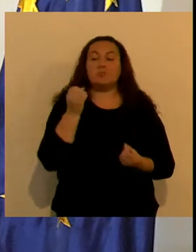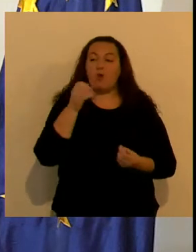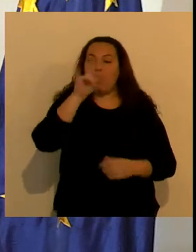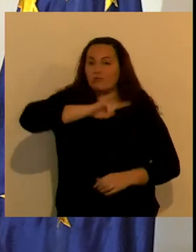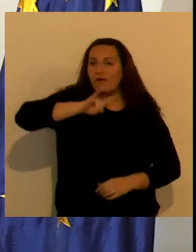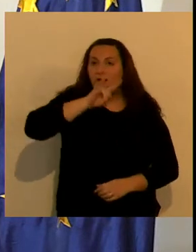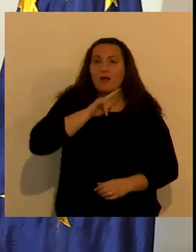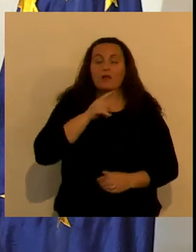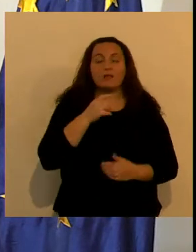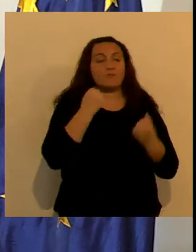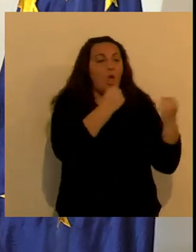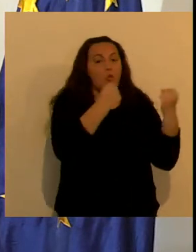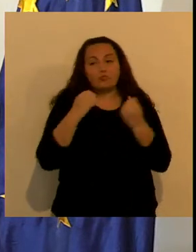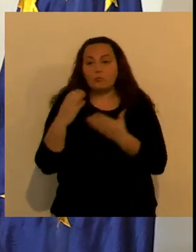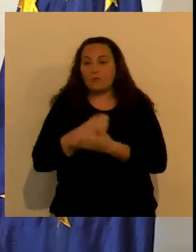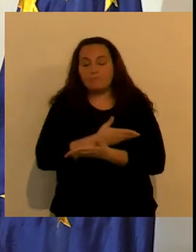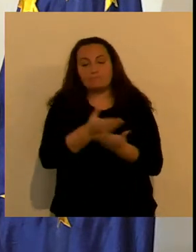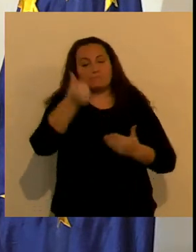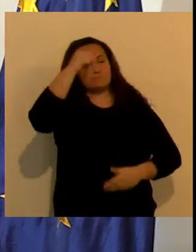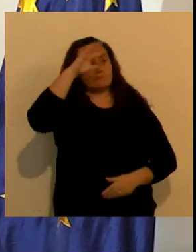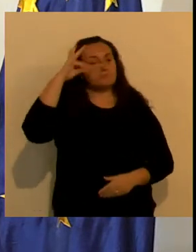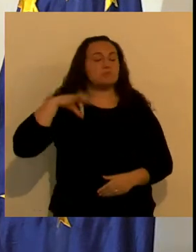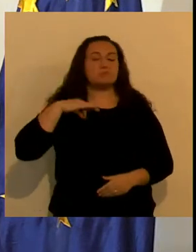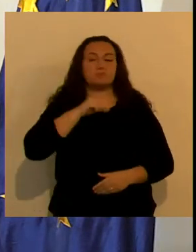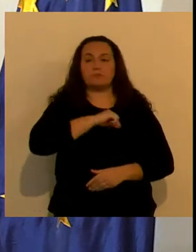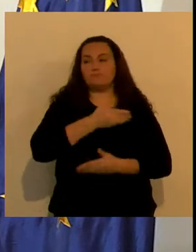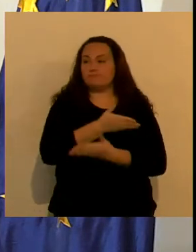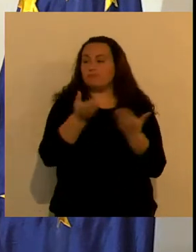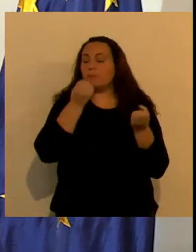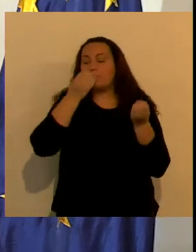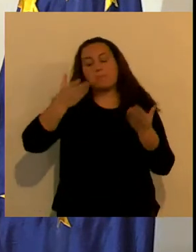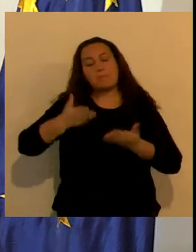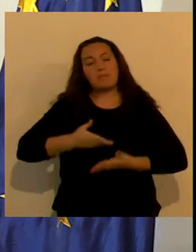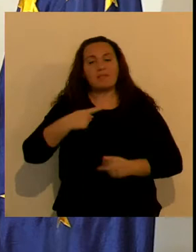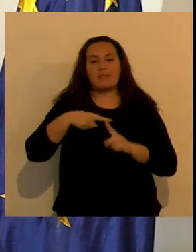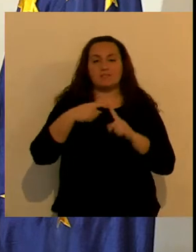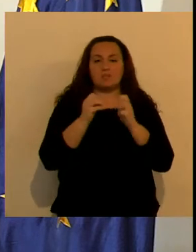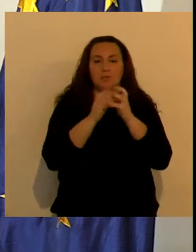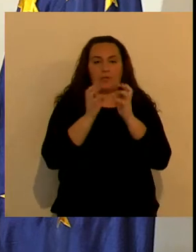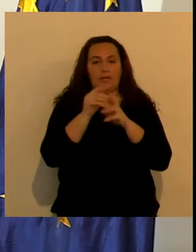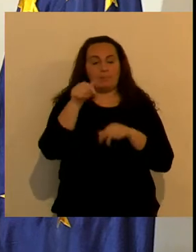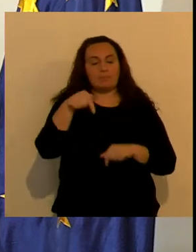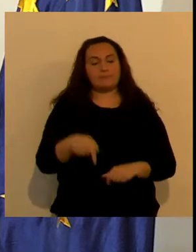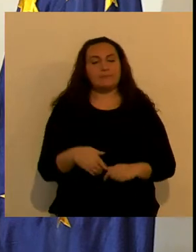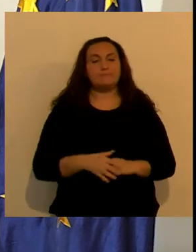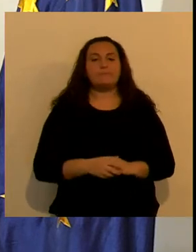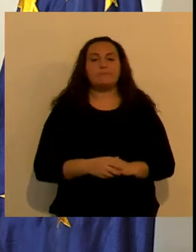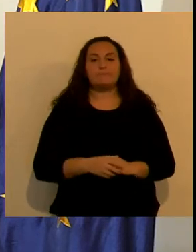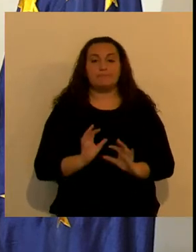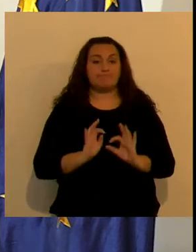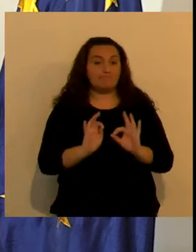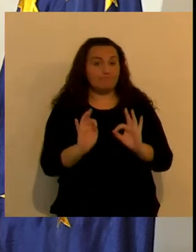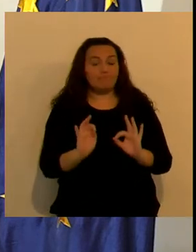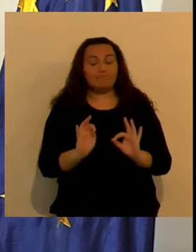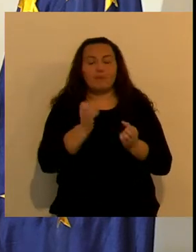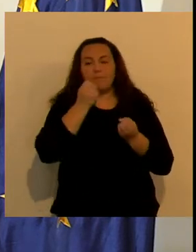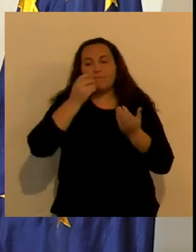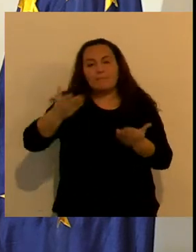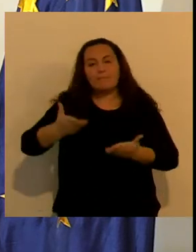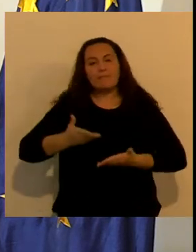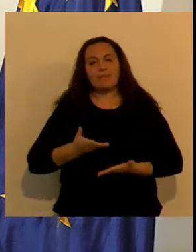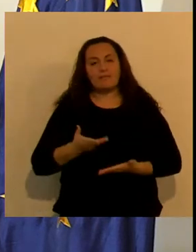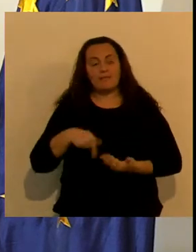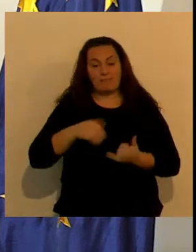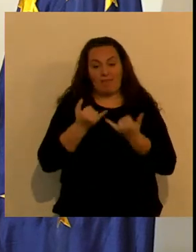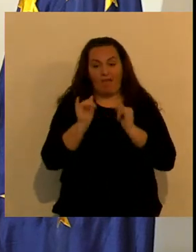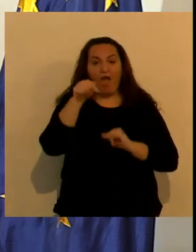más autoridades, señoras y señores, quiero darles la bienvenida a Santa Cruz de La Palma y sobre todo quiero darles la bienvenida a este